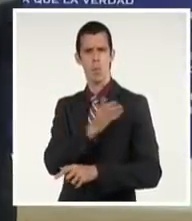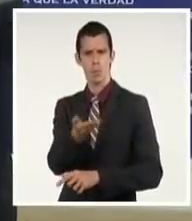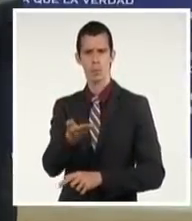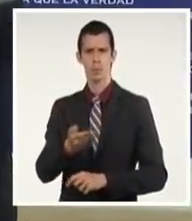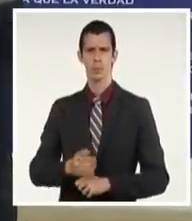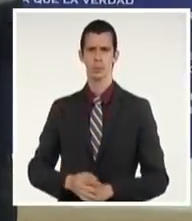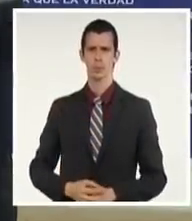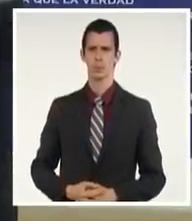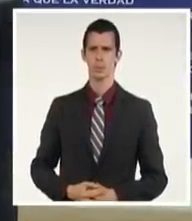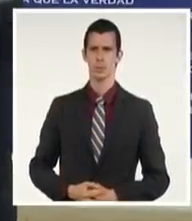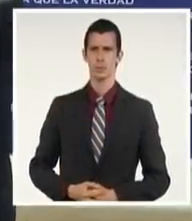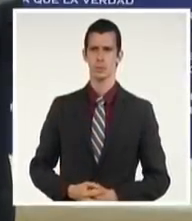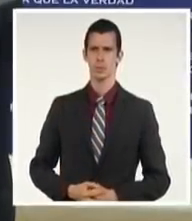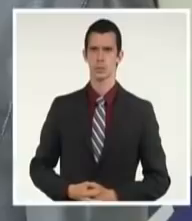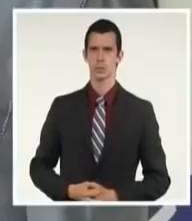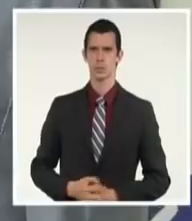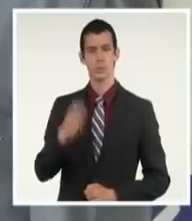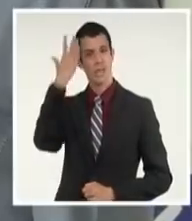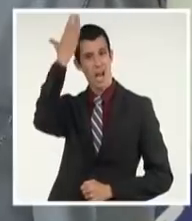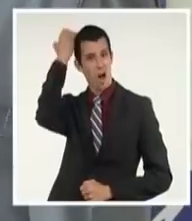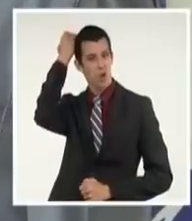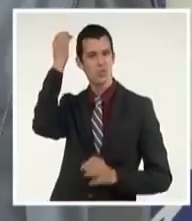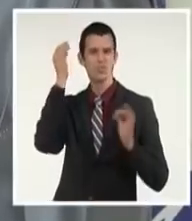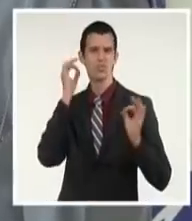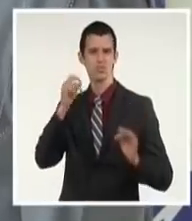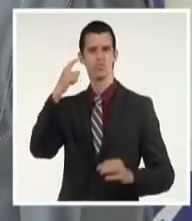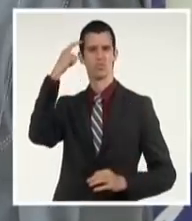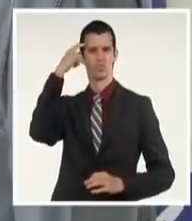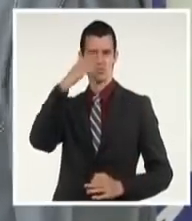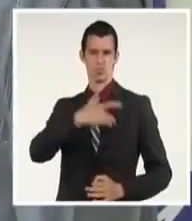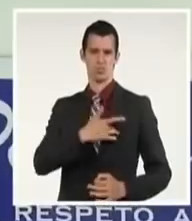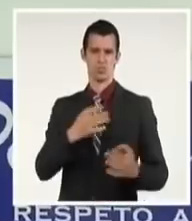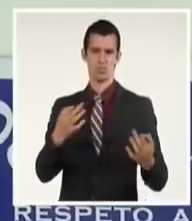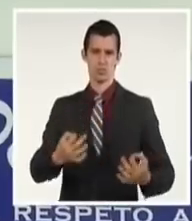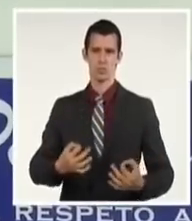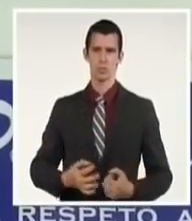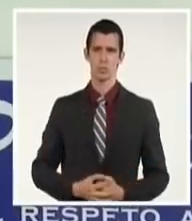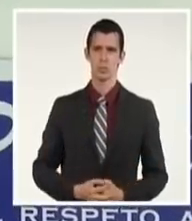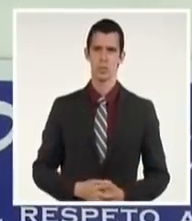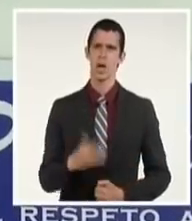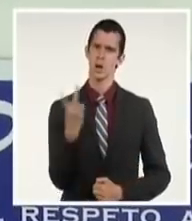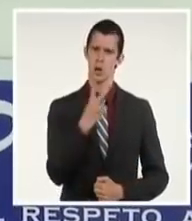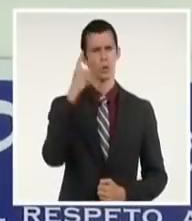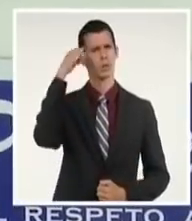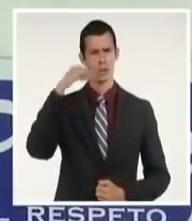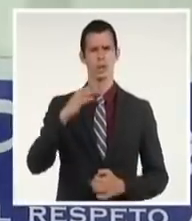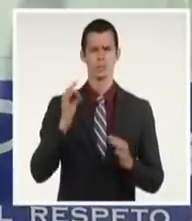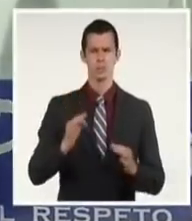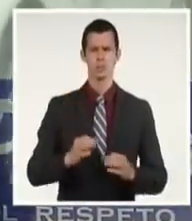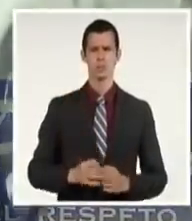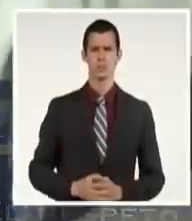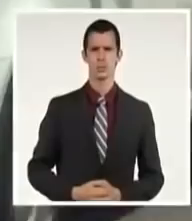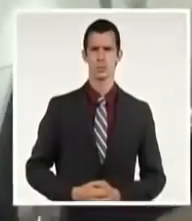Las palabras de Raúl son su bandera, y eso Yanisel y Carlos Rafael lo